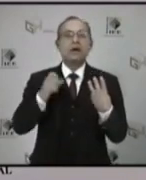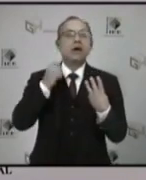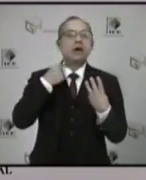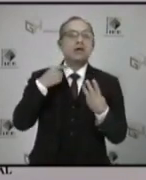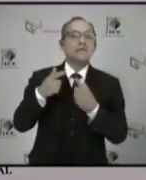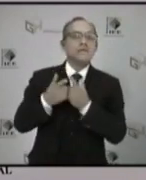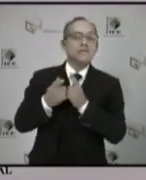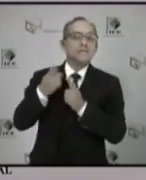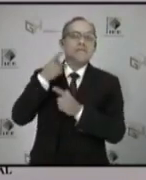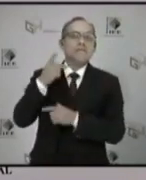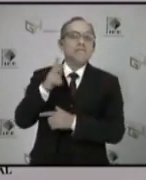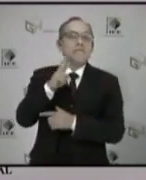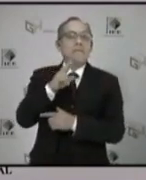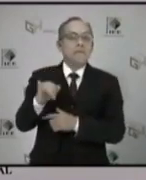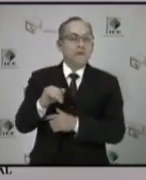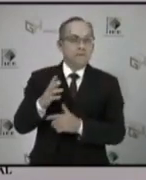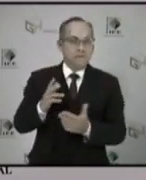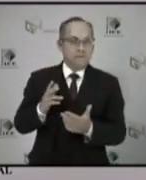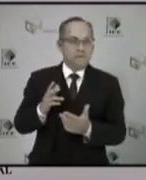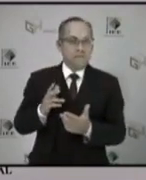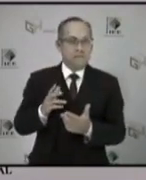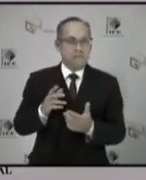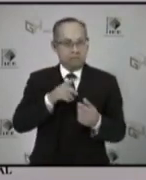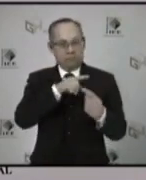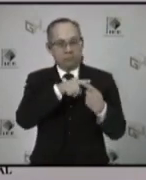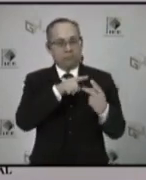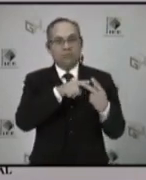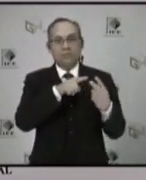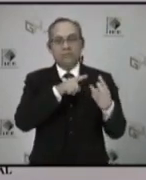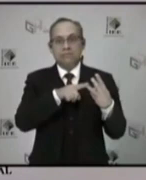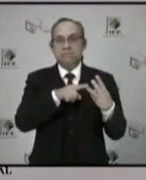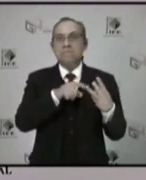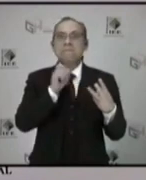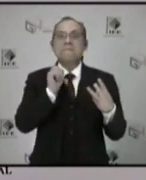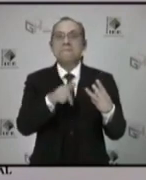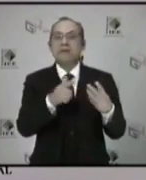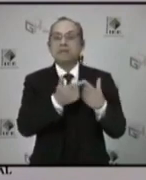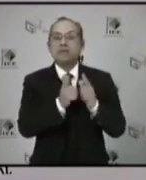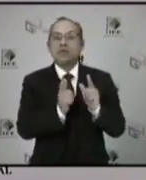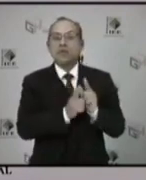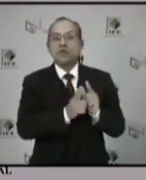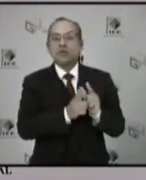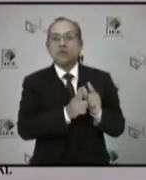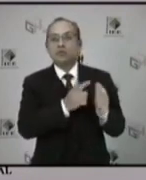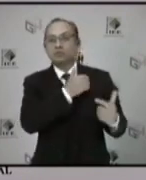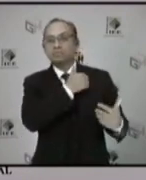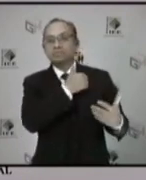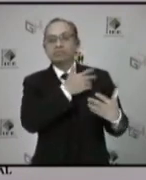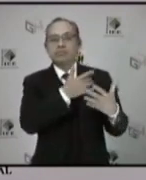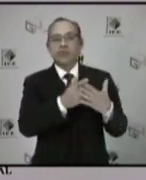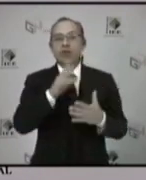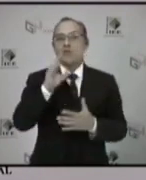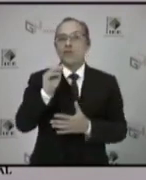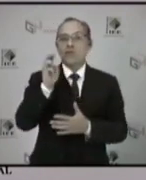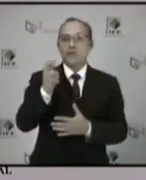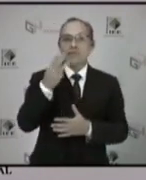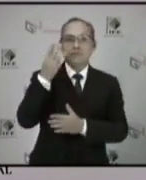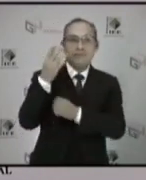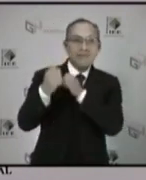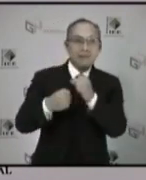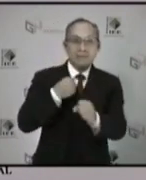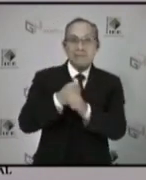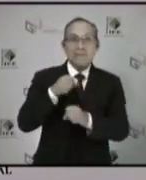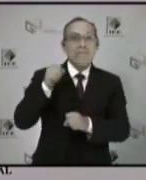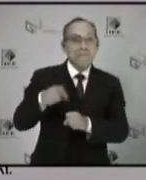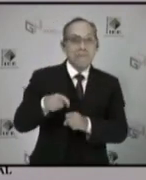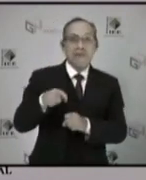este estado. Los tres pertenecen al grupo que por 93 años han saqueado este estado, a